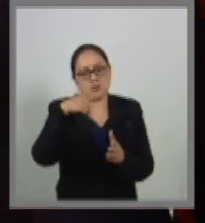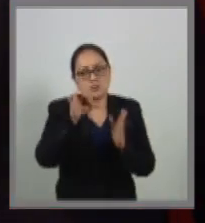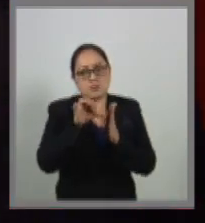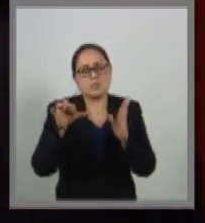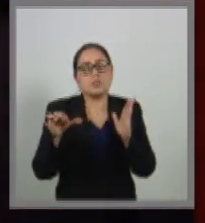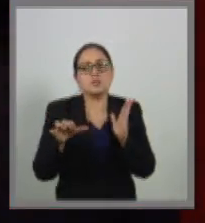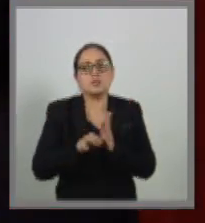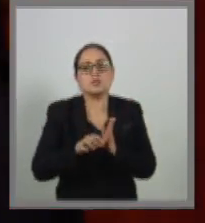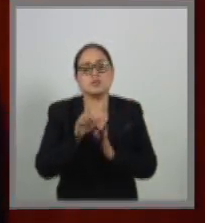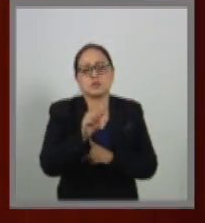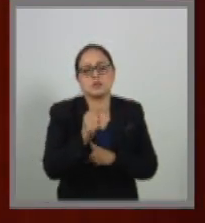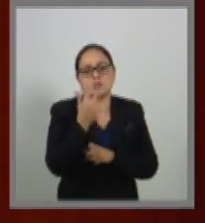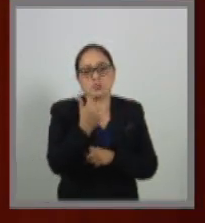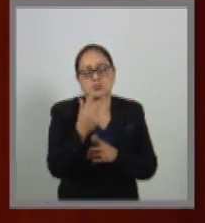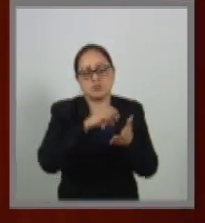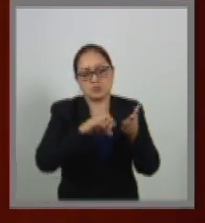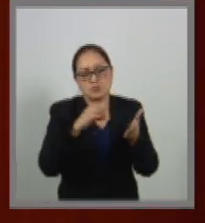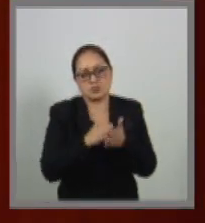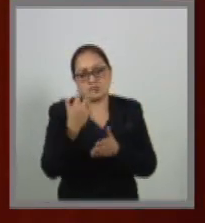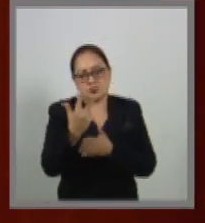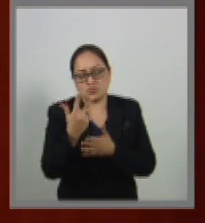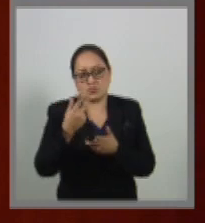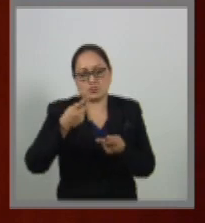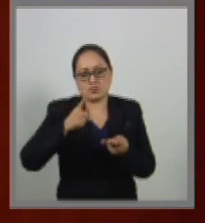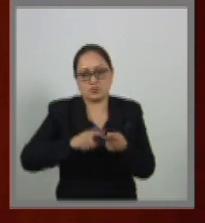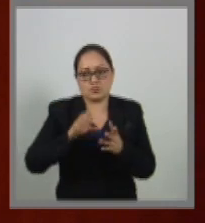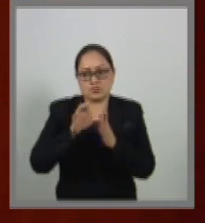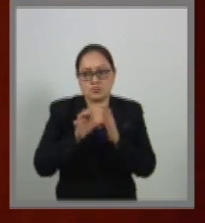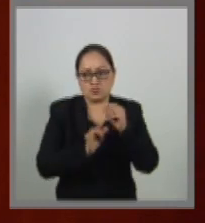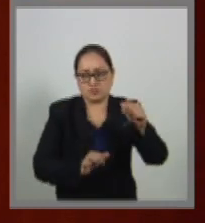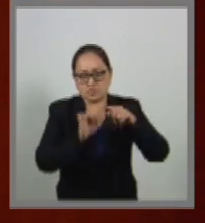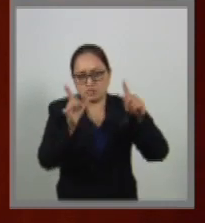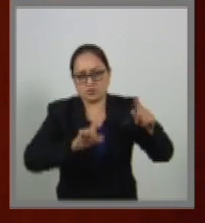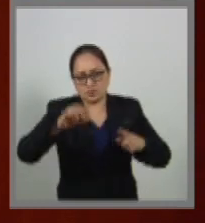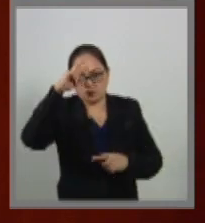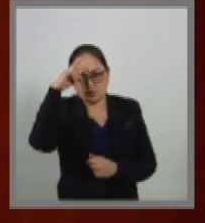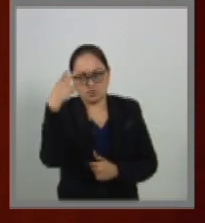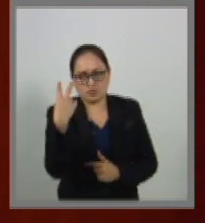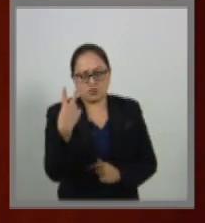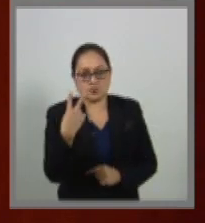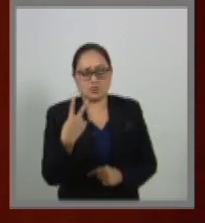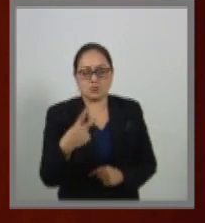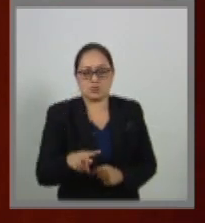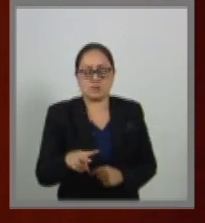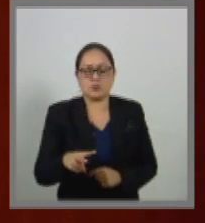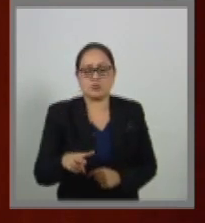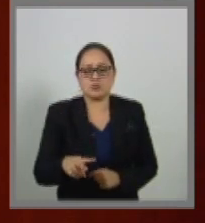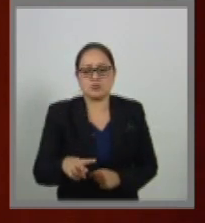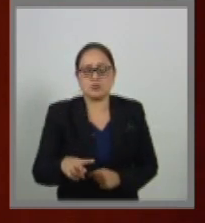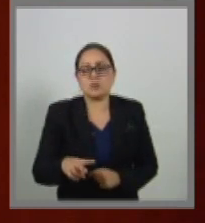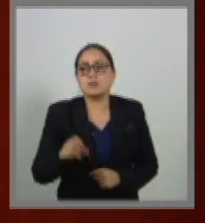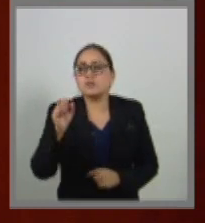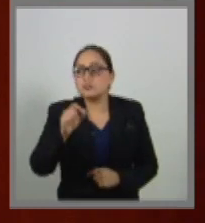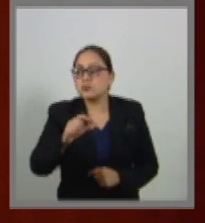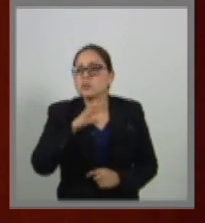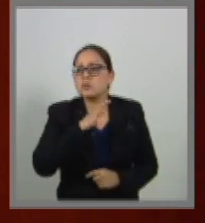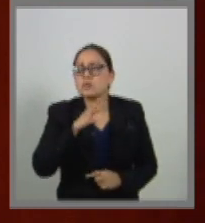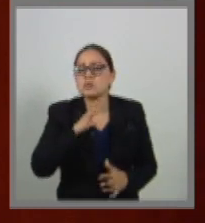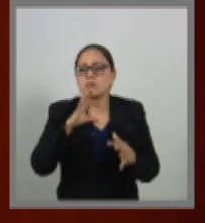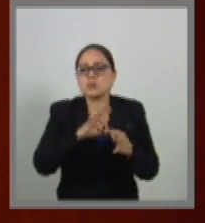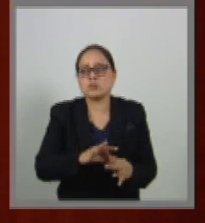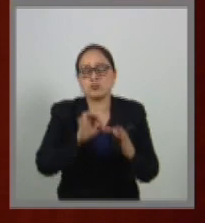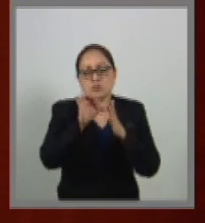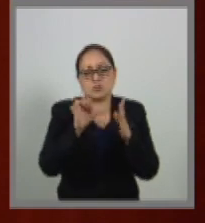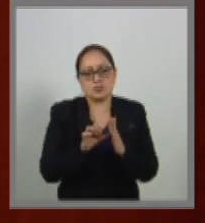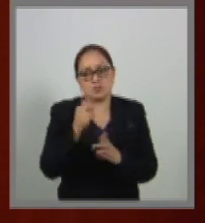en el artículo 78, fracción octava de la Constitución Política de los Estados Unidos Mexicanos, así como en los